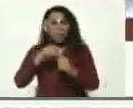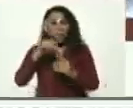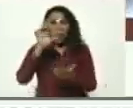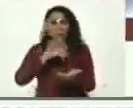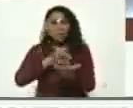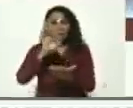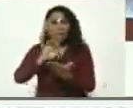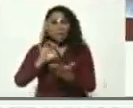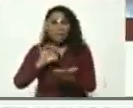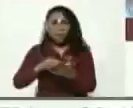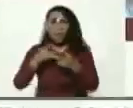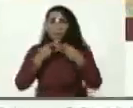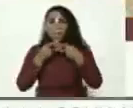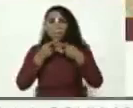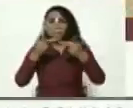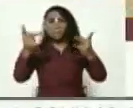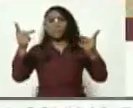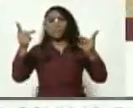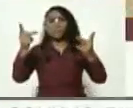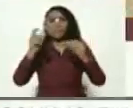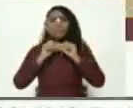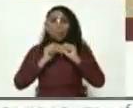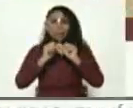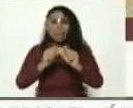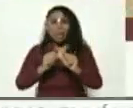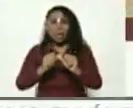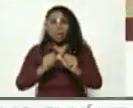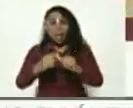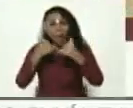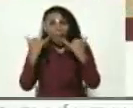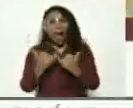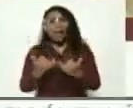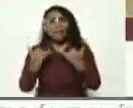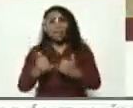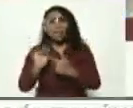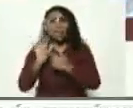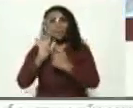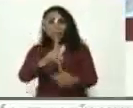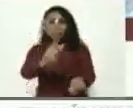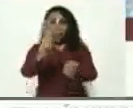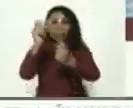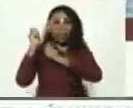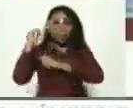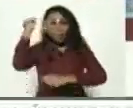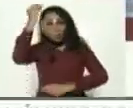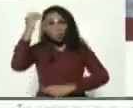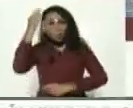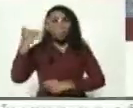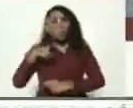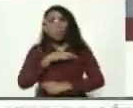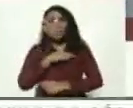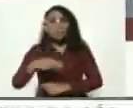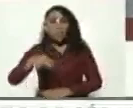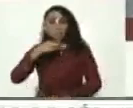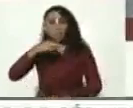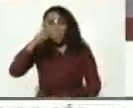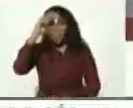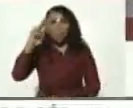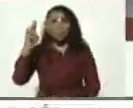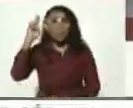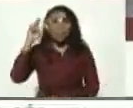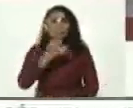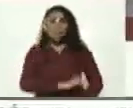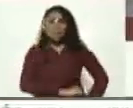estratégico divulgar, mantener vigente el legado, el pensamiento de nuestro padre libertador